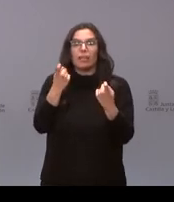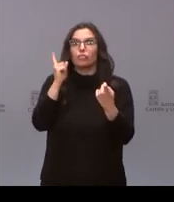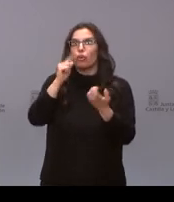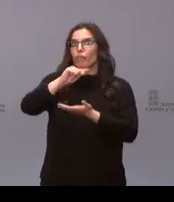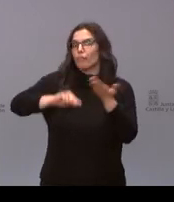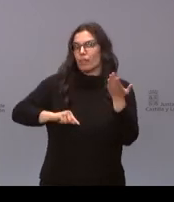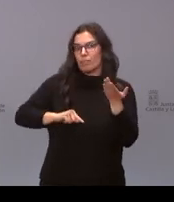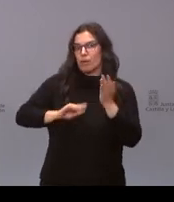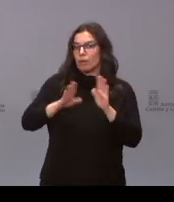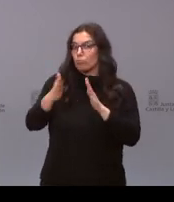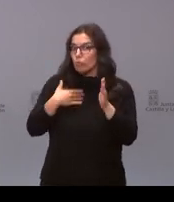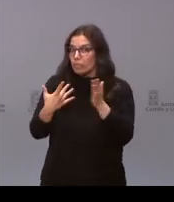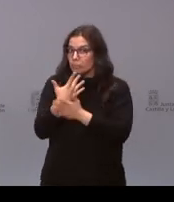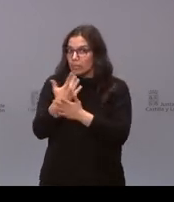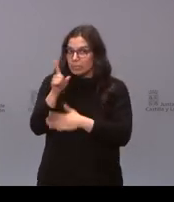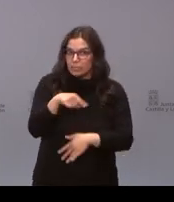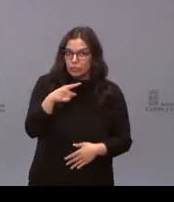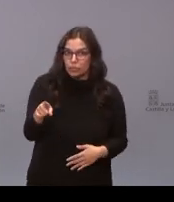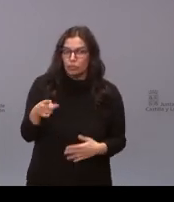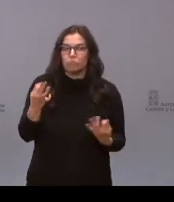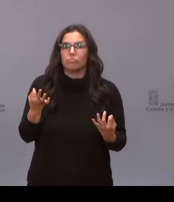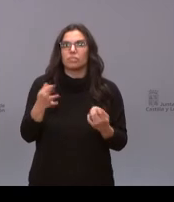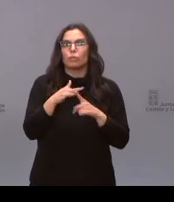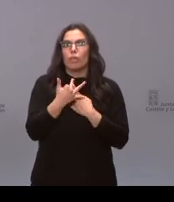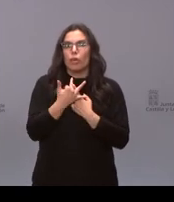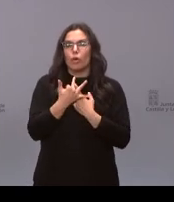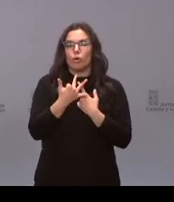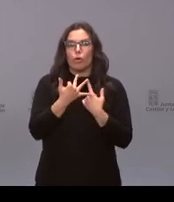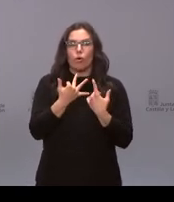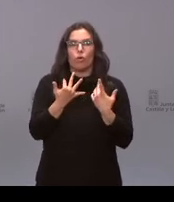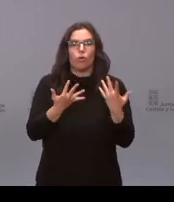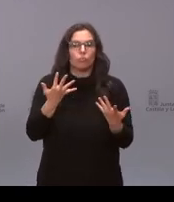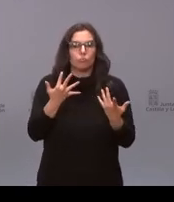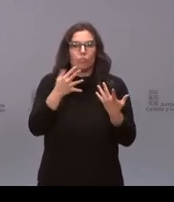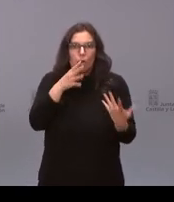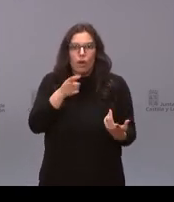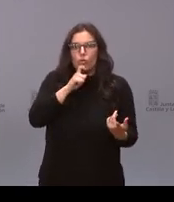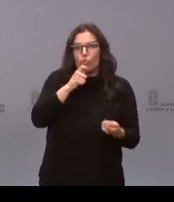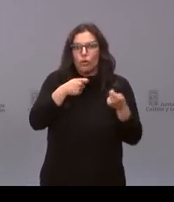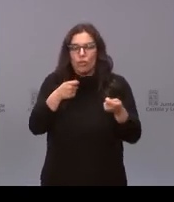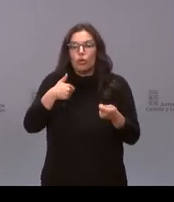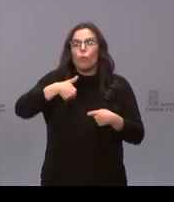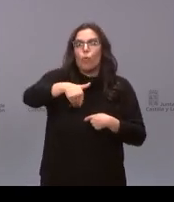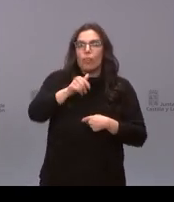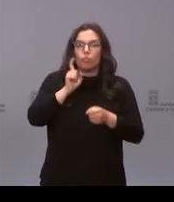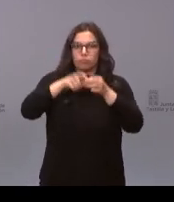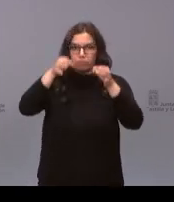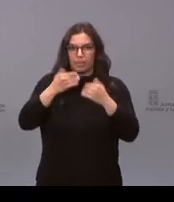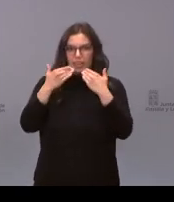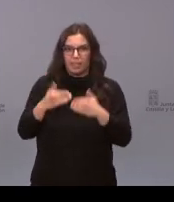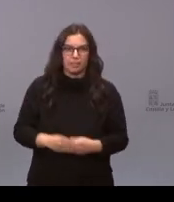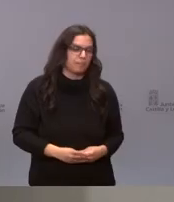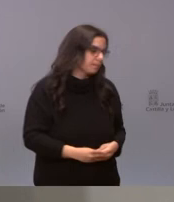no sé si me puede explicar un poco más en qué situación o en qué punto están esas negociaciones y cuándo se podría solucionar gracias